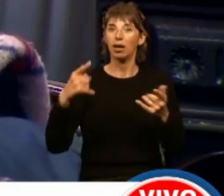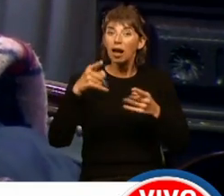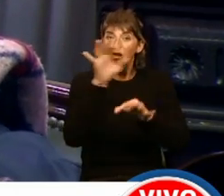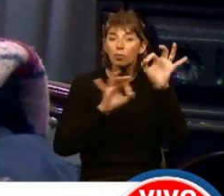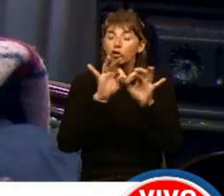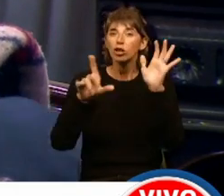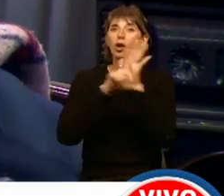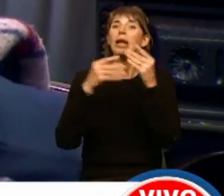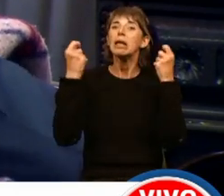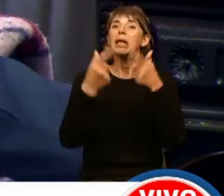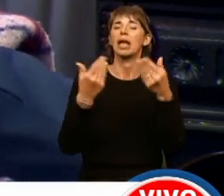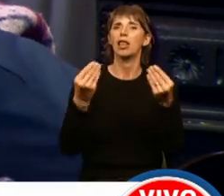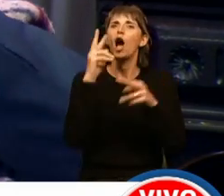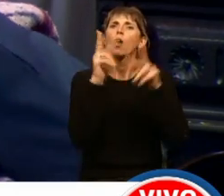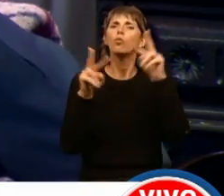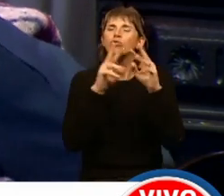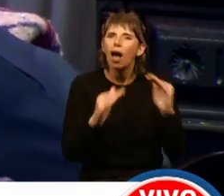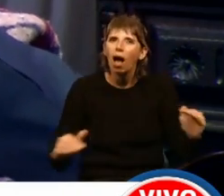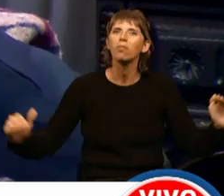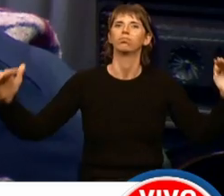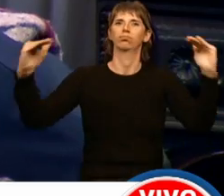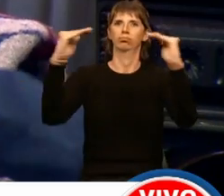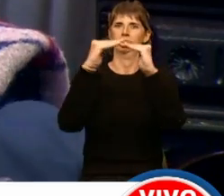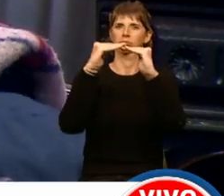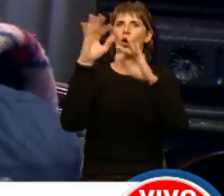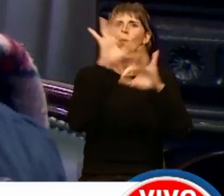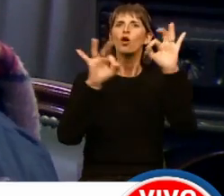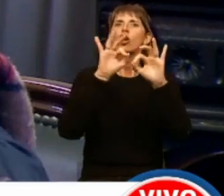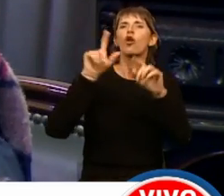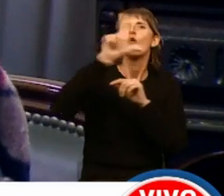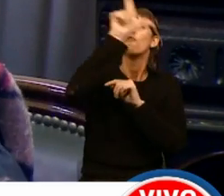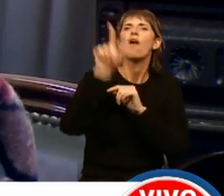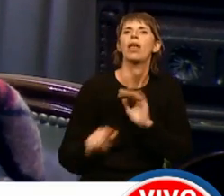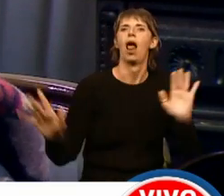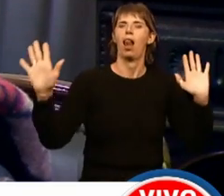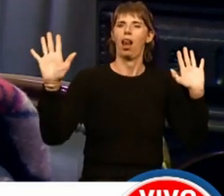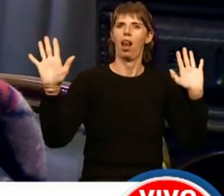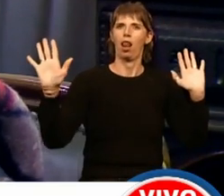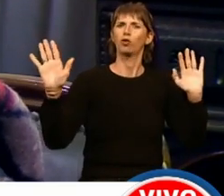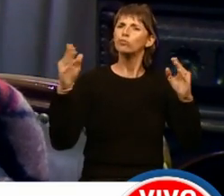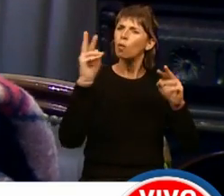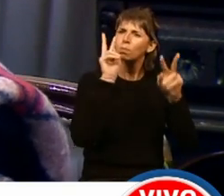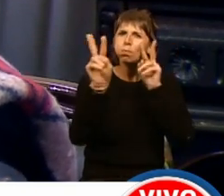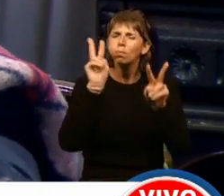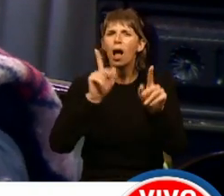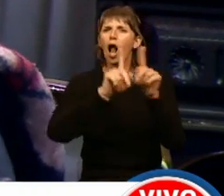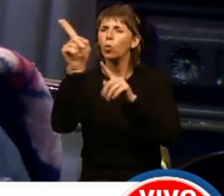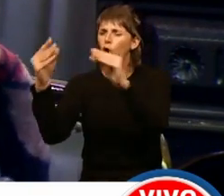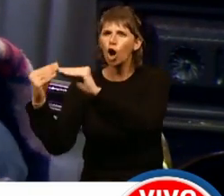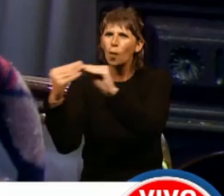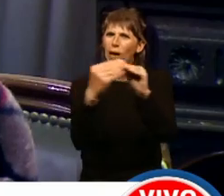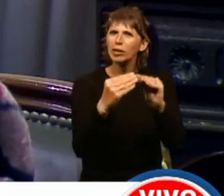el fiel de la balanza proyecto federal se llenan la boca he visto en estos días algunos colegas que